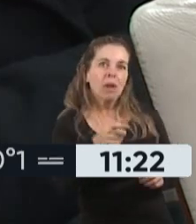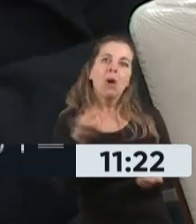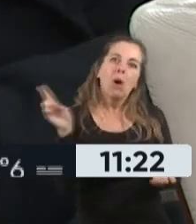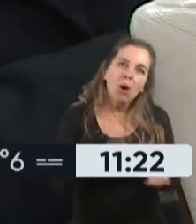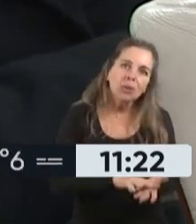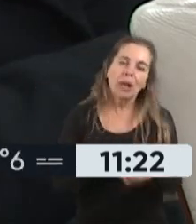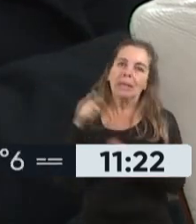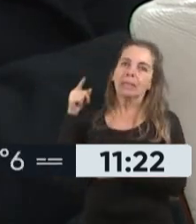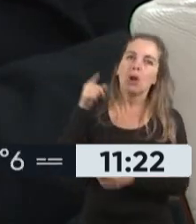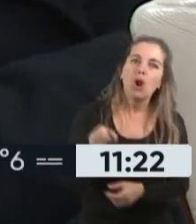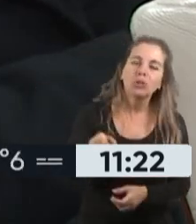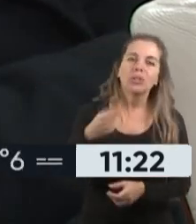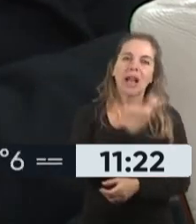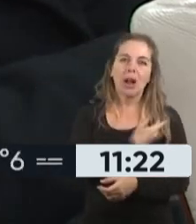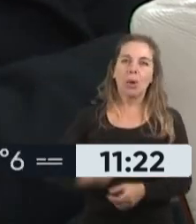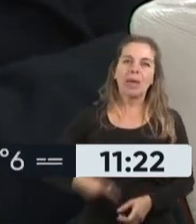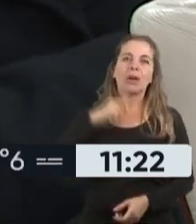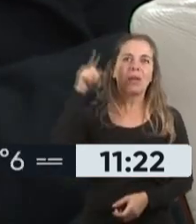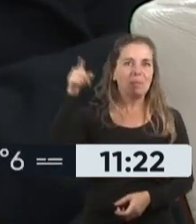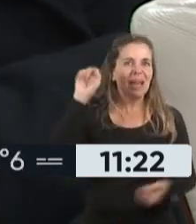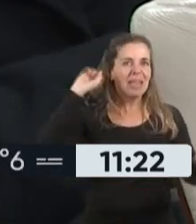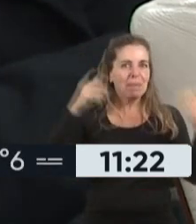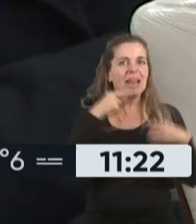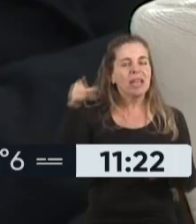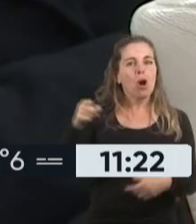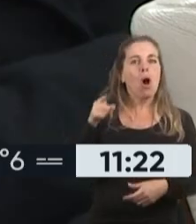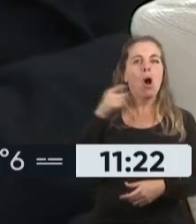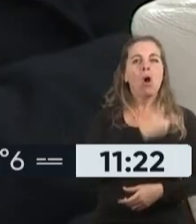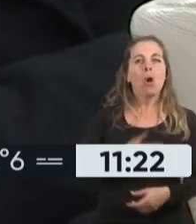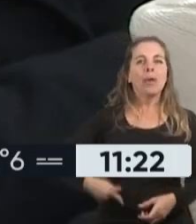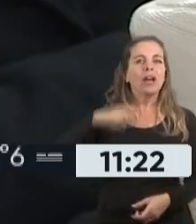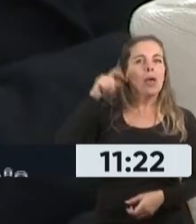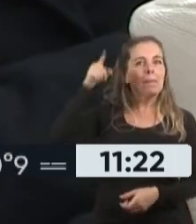contra el gobierno de España, dice que es un gobierno autoritario.